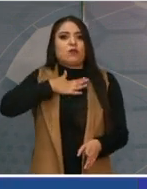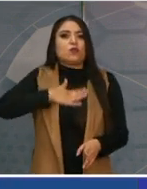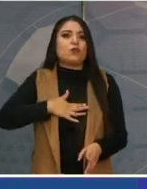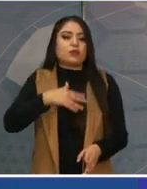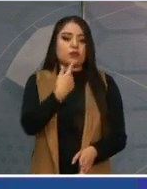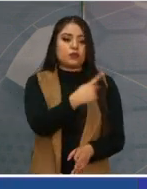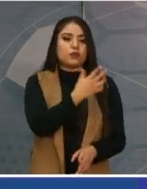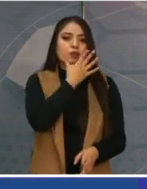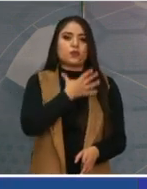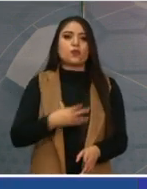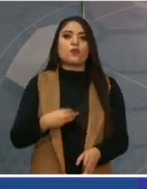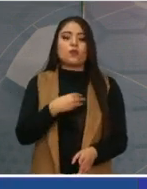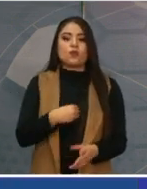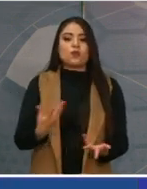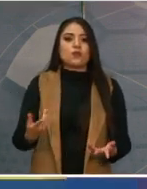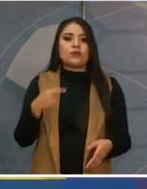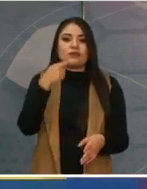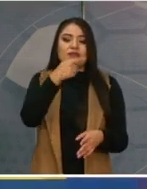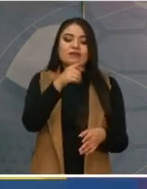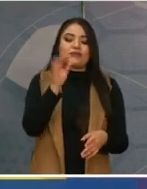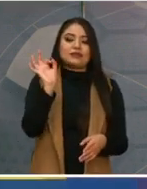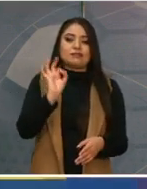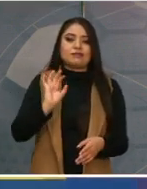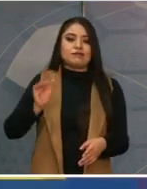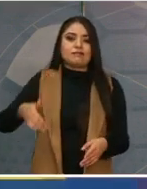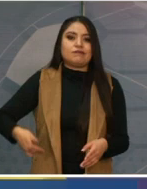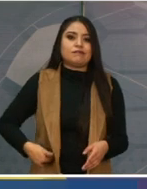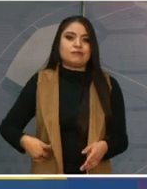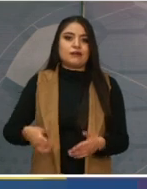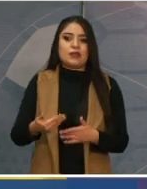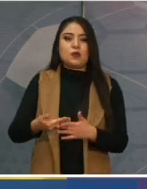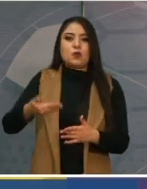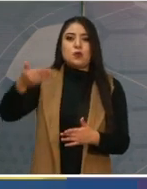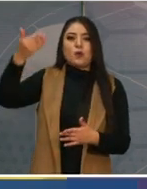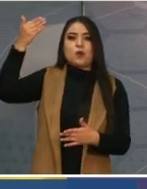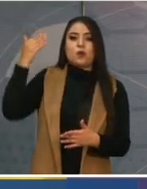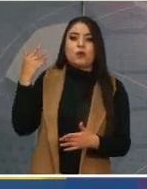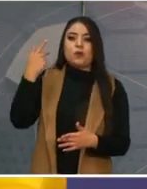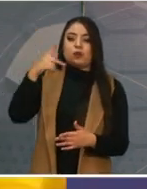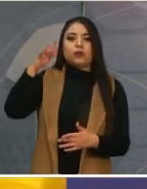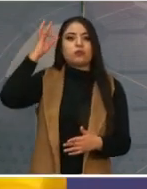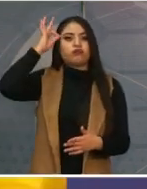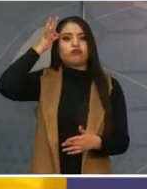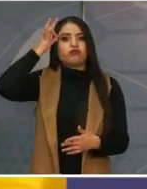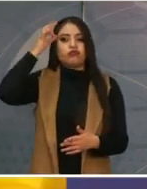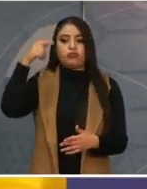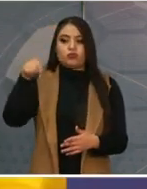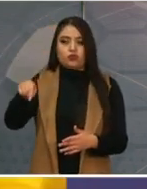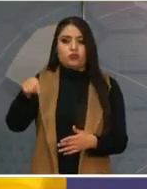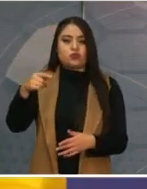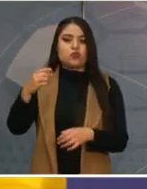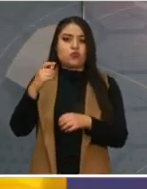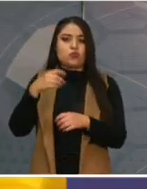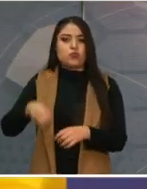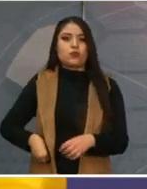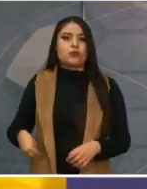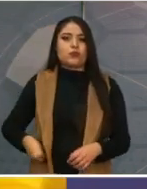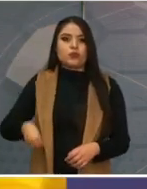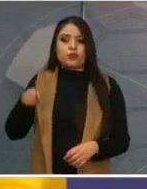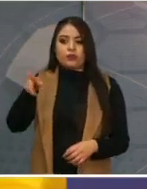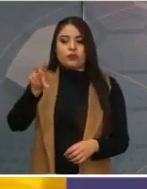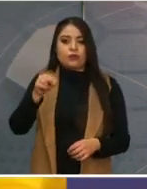fue partícipe del accidente automovilístico en el que un chofer tuvo la culpa al no respetar el alto.